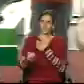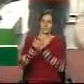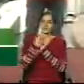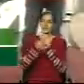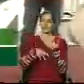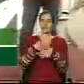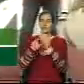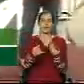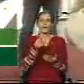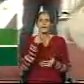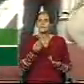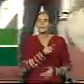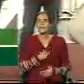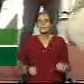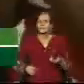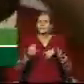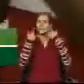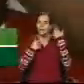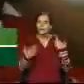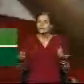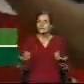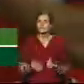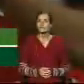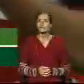¿Qué le decimos al presidente?